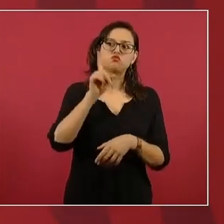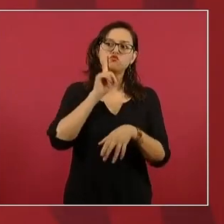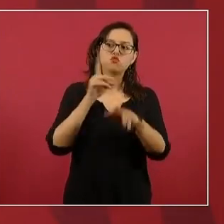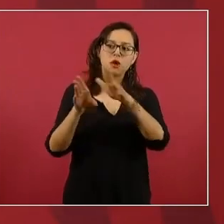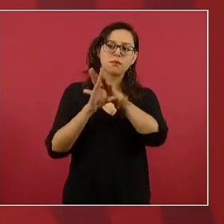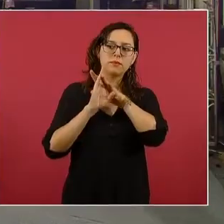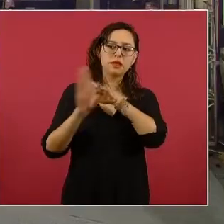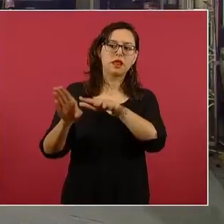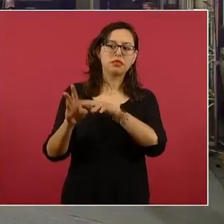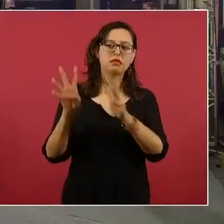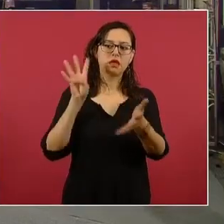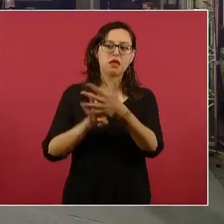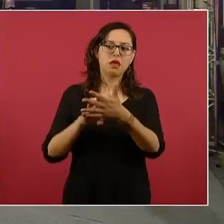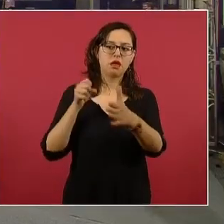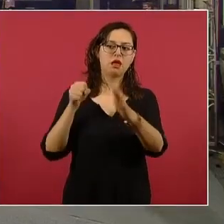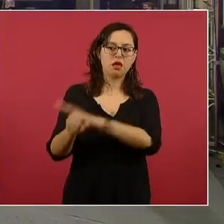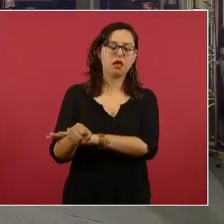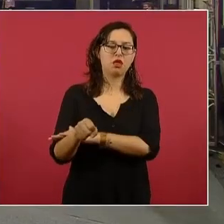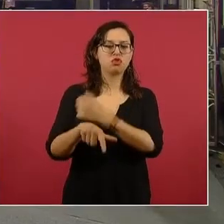compañera.